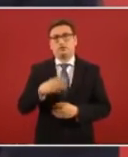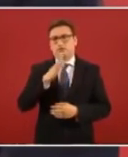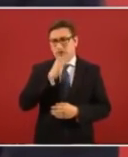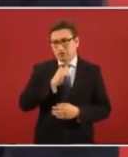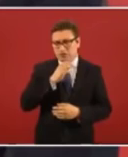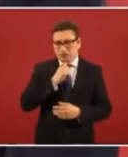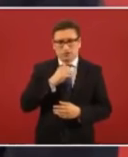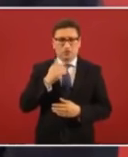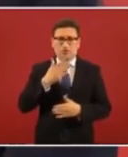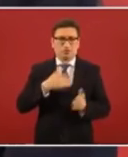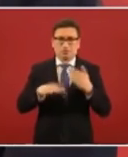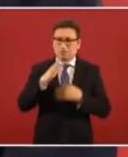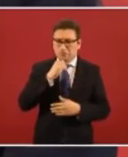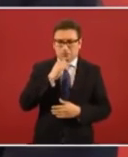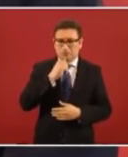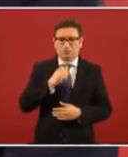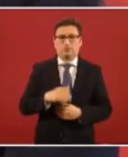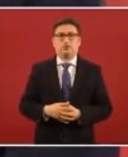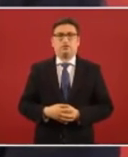tuvo éxito,